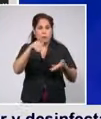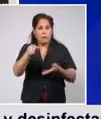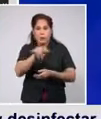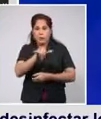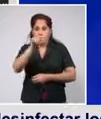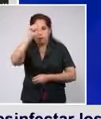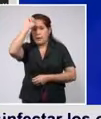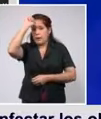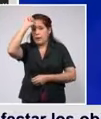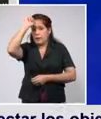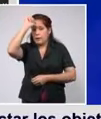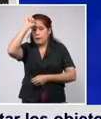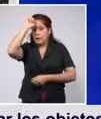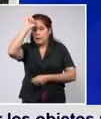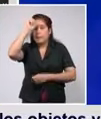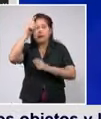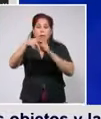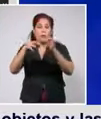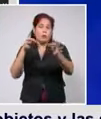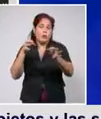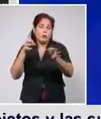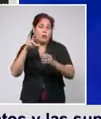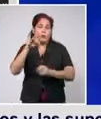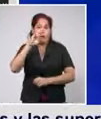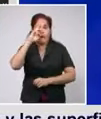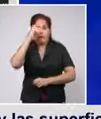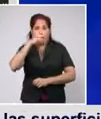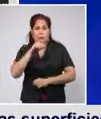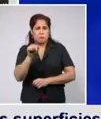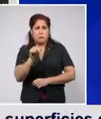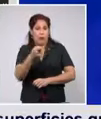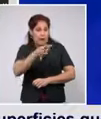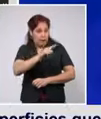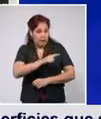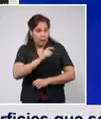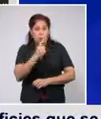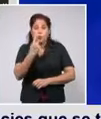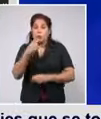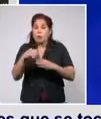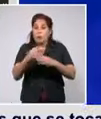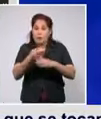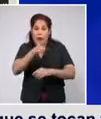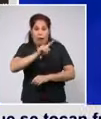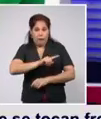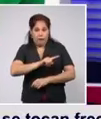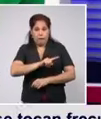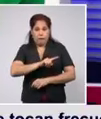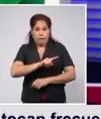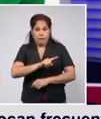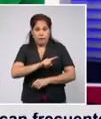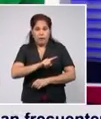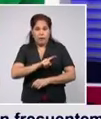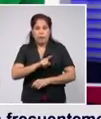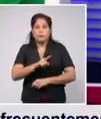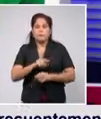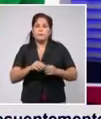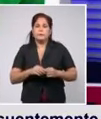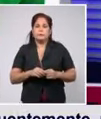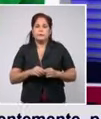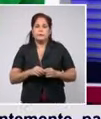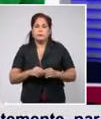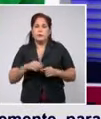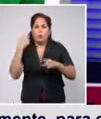India, Indonesia y Ucrania. Esto es en el día de ayer. Hay un cuadro final